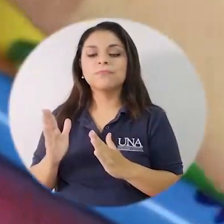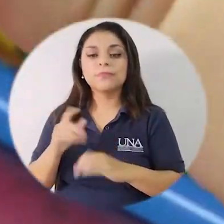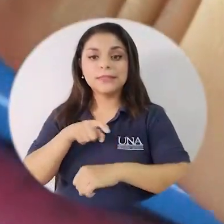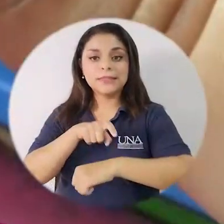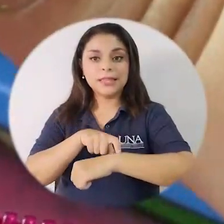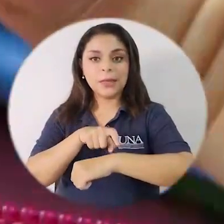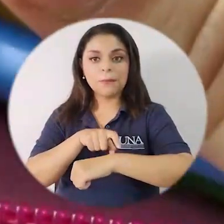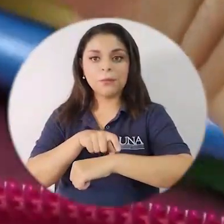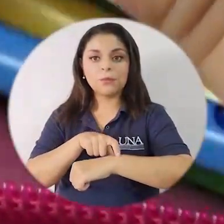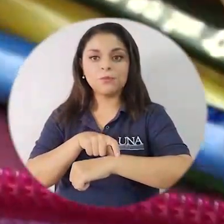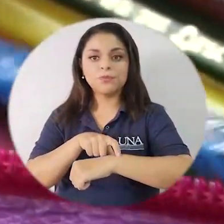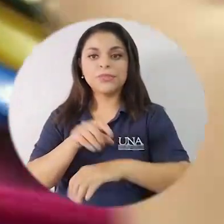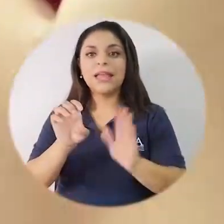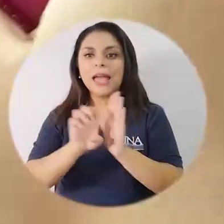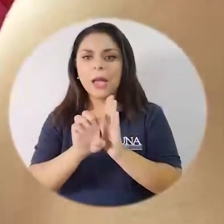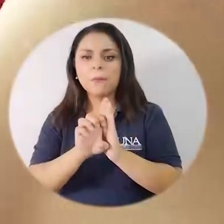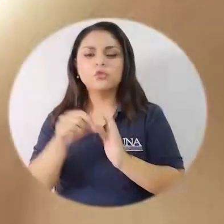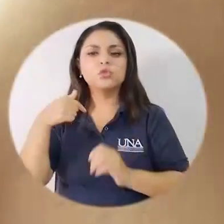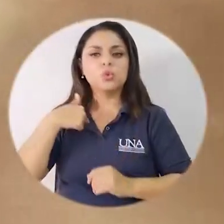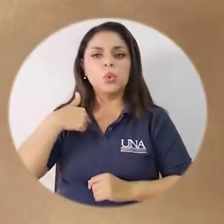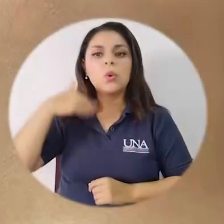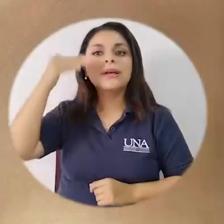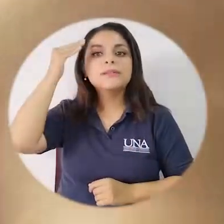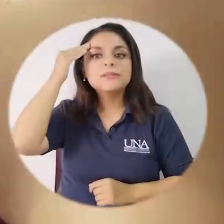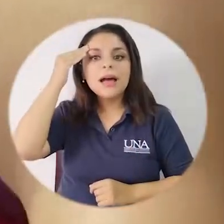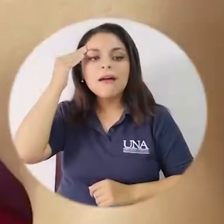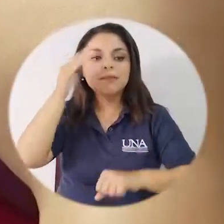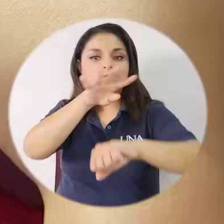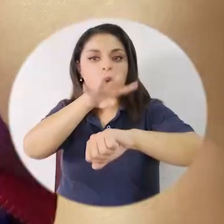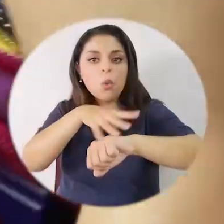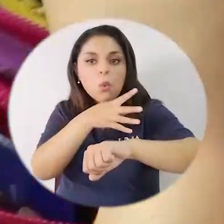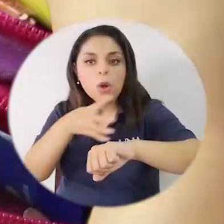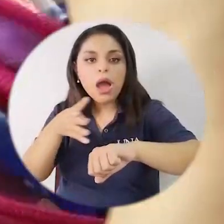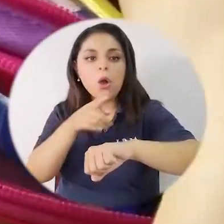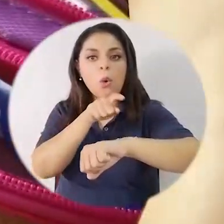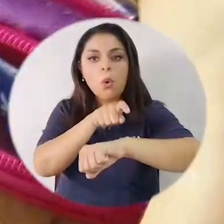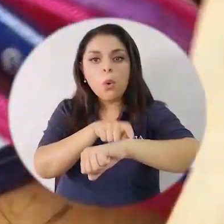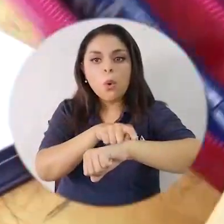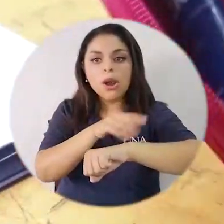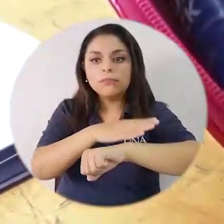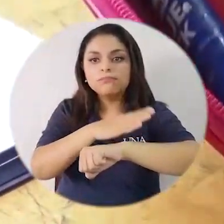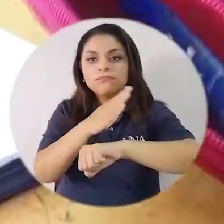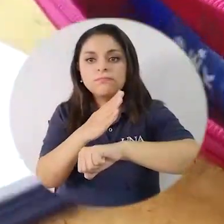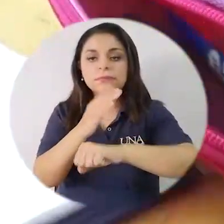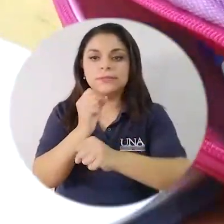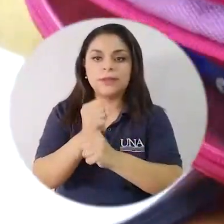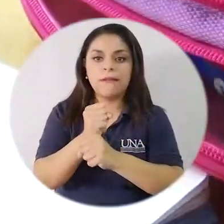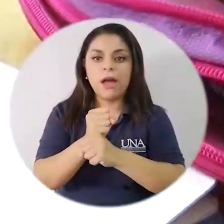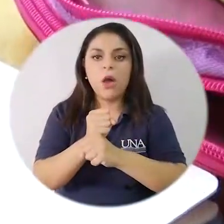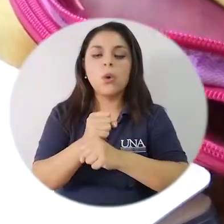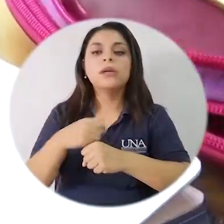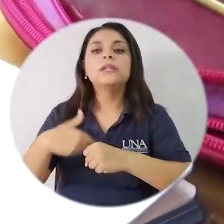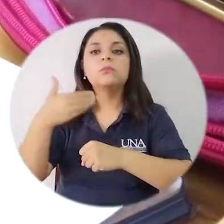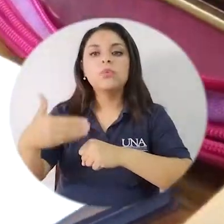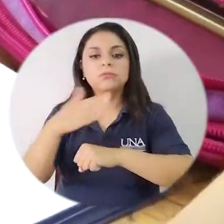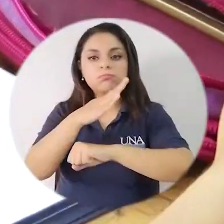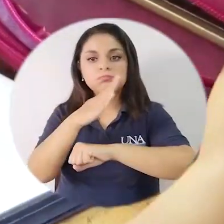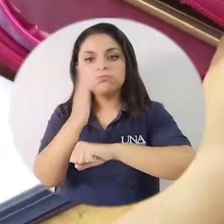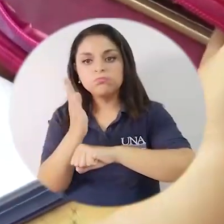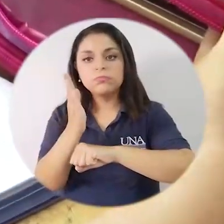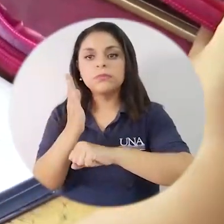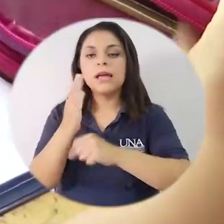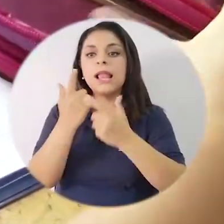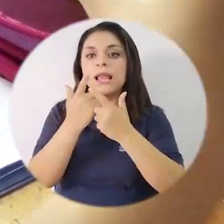llevar el tiempo, o sea, que tengo conciencia que, bueno, de tal hora a tal hora se va a ir a trabajar, pero de 5 a